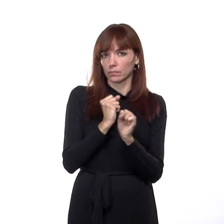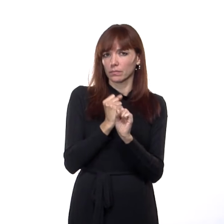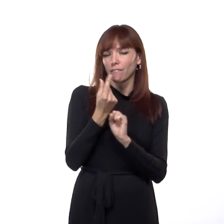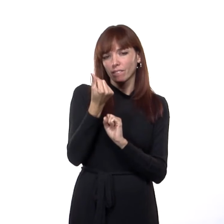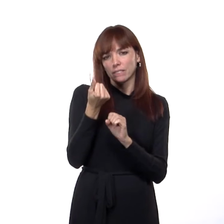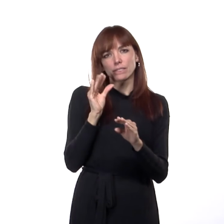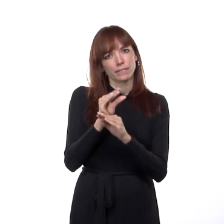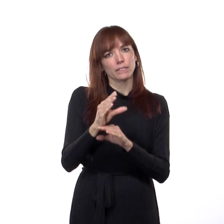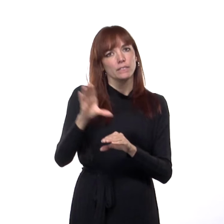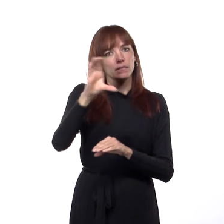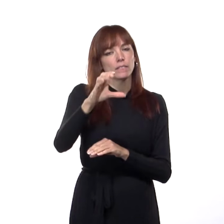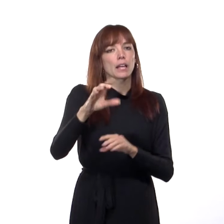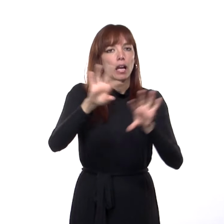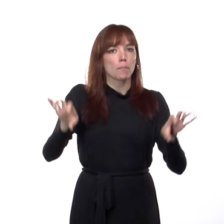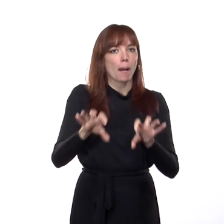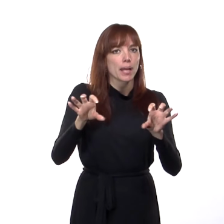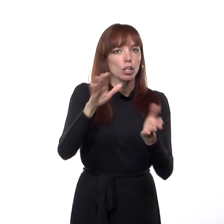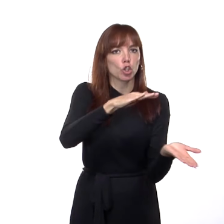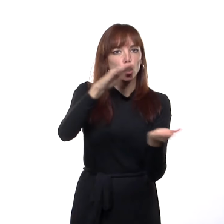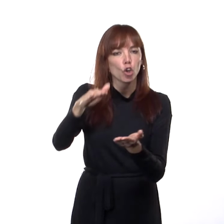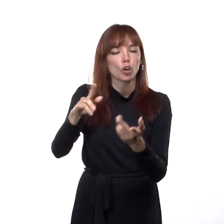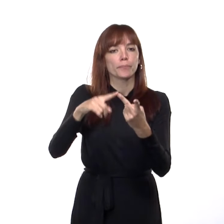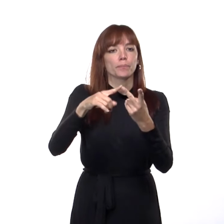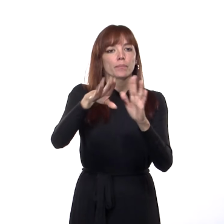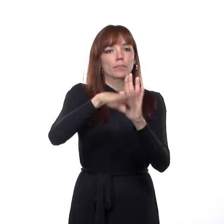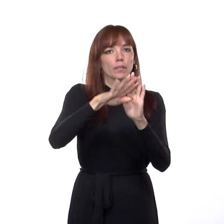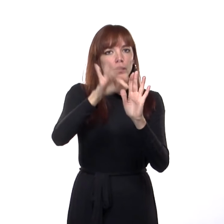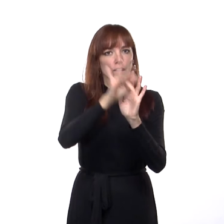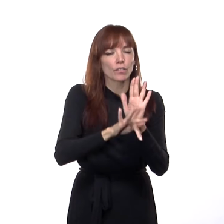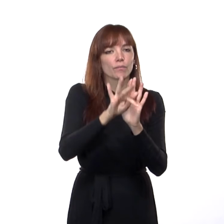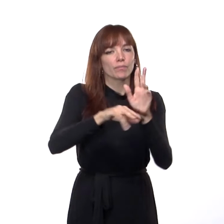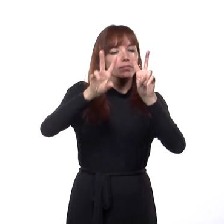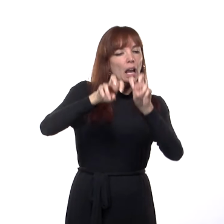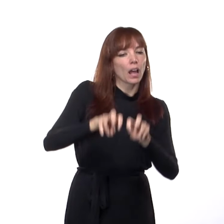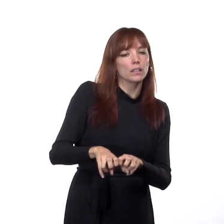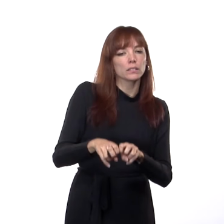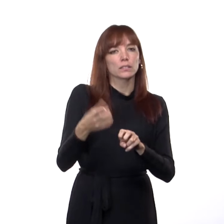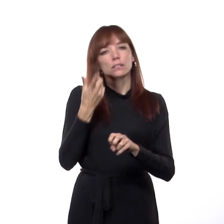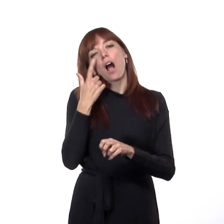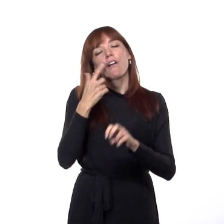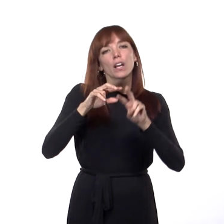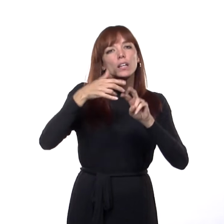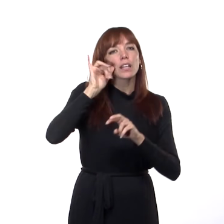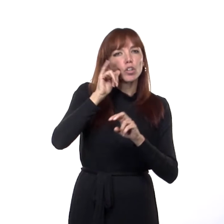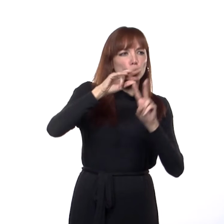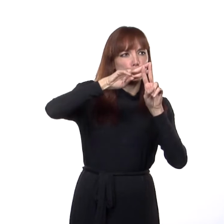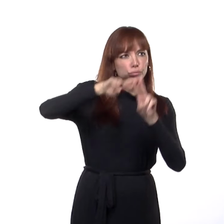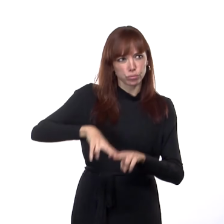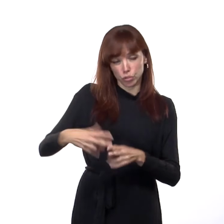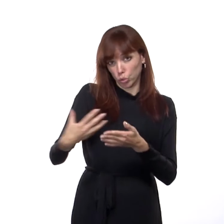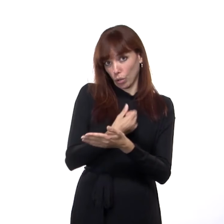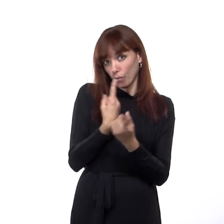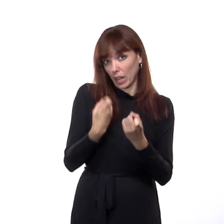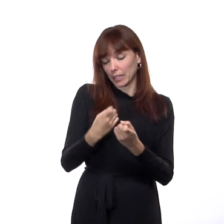en equipamiento en software en análisis en analytics para poder analizar todos los riesgos lo más